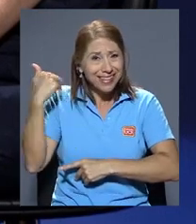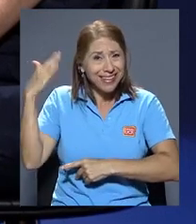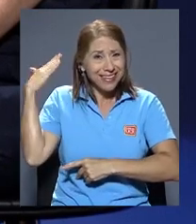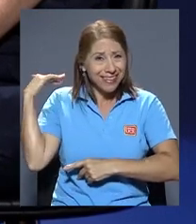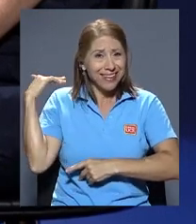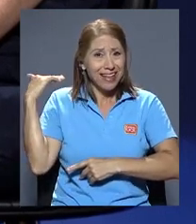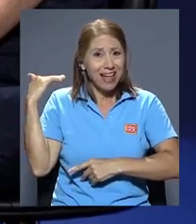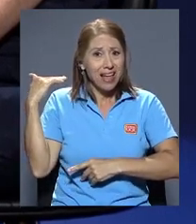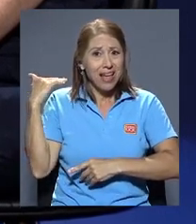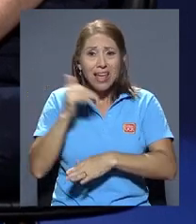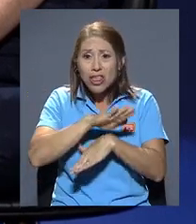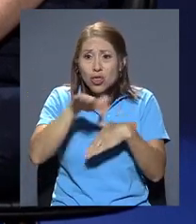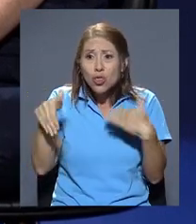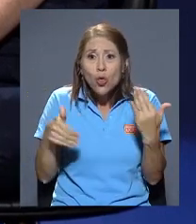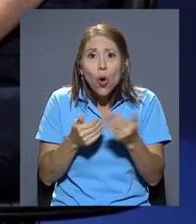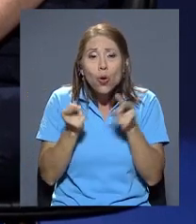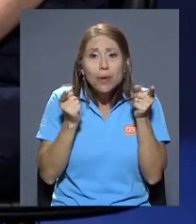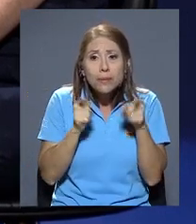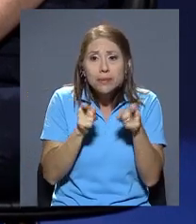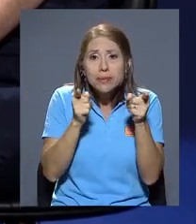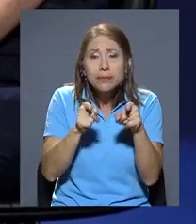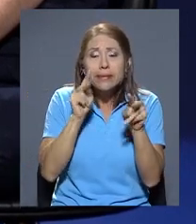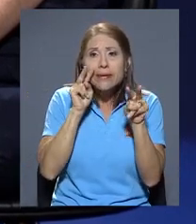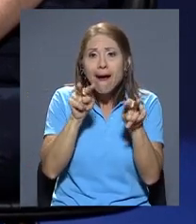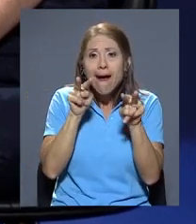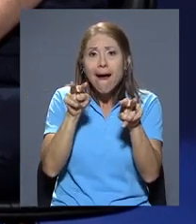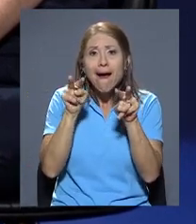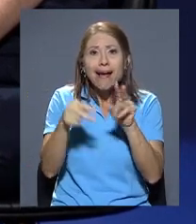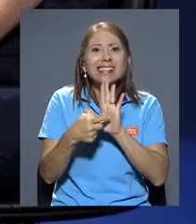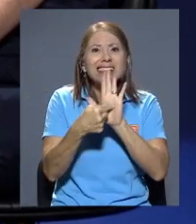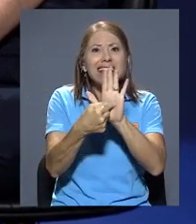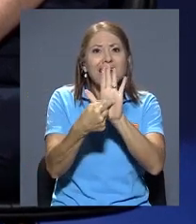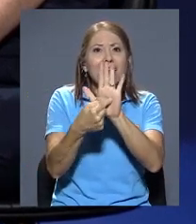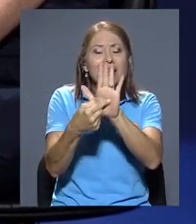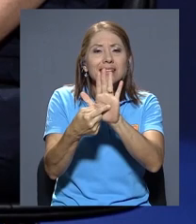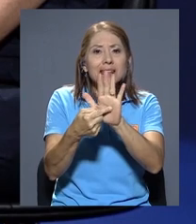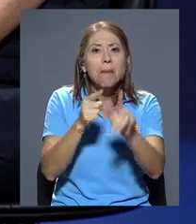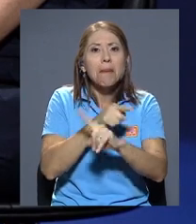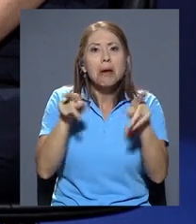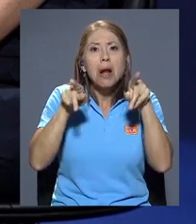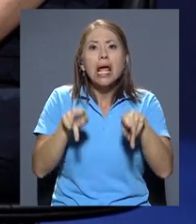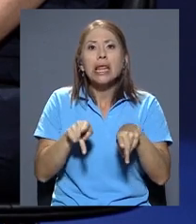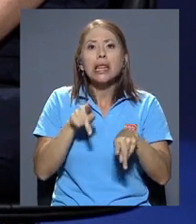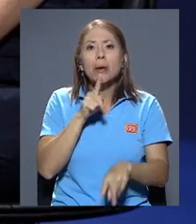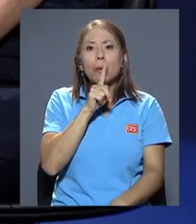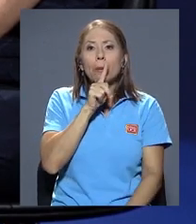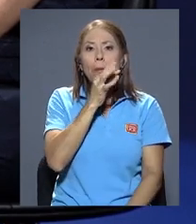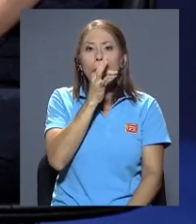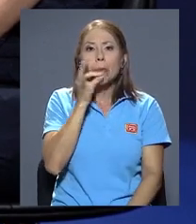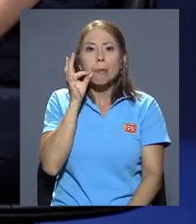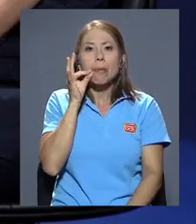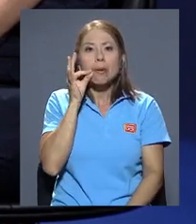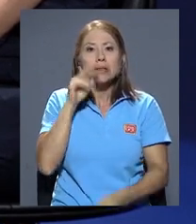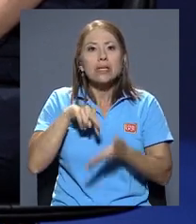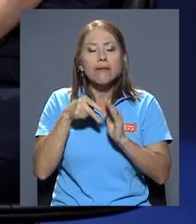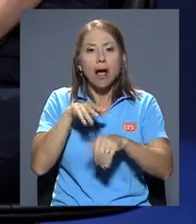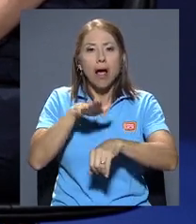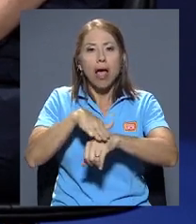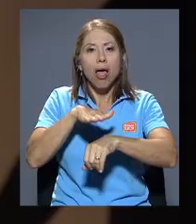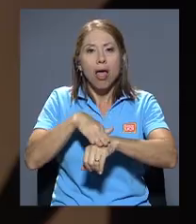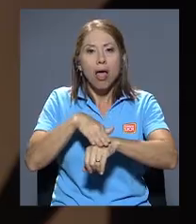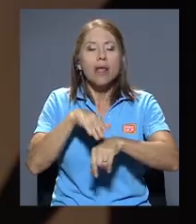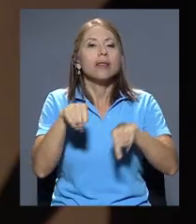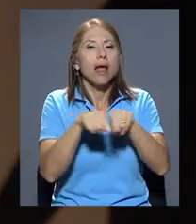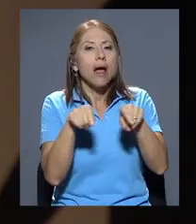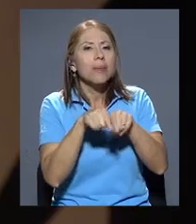gente sí se daba cuenta de alguna manera, pero guardaba silencio, o sea, se permitió. Y ahí es donde entra también el aspecto de responsabilidad